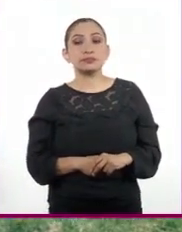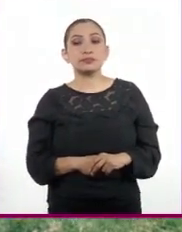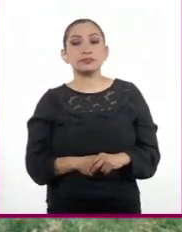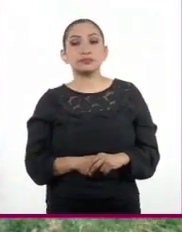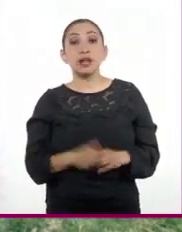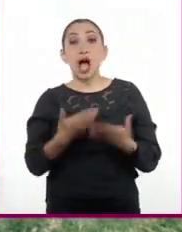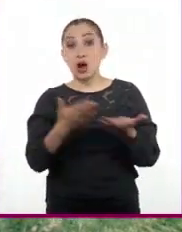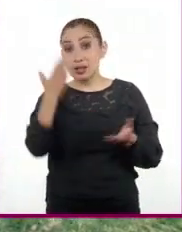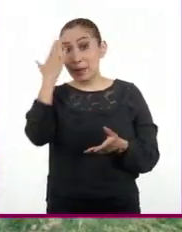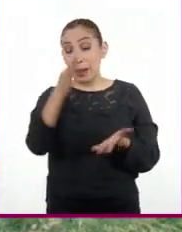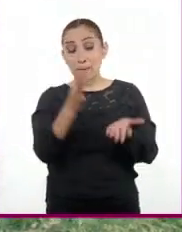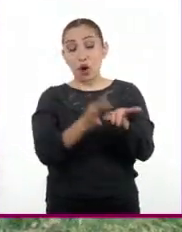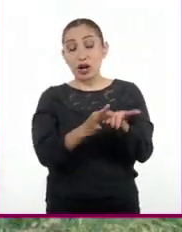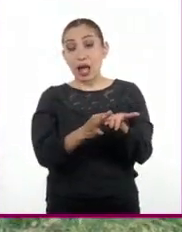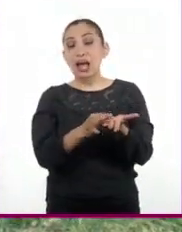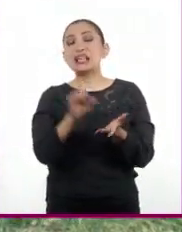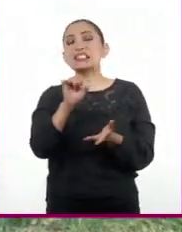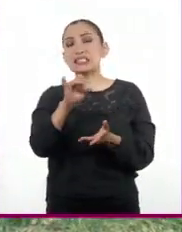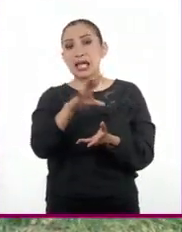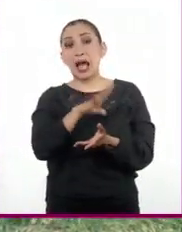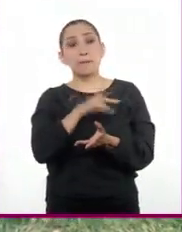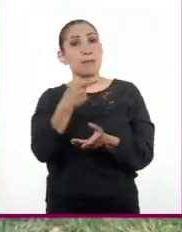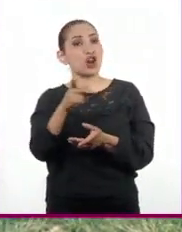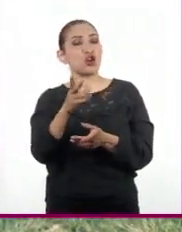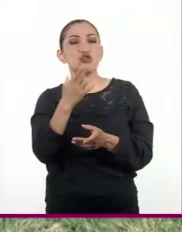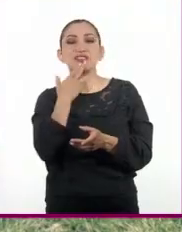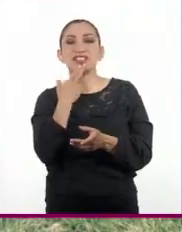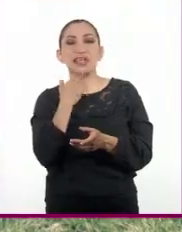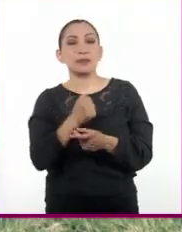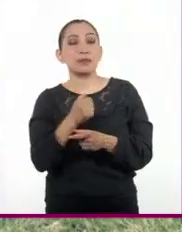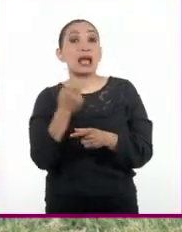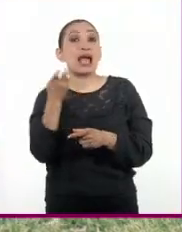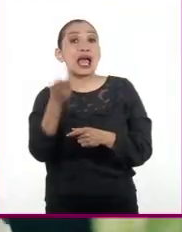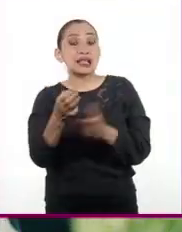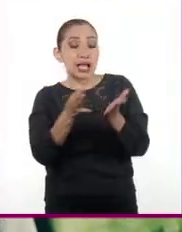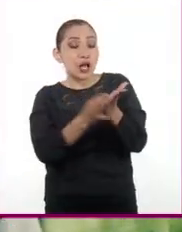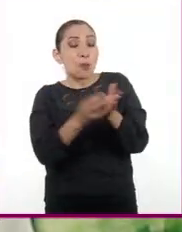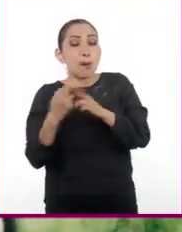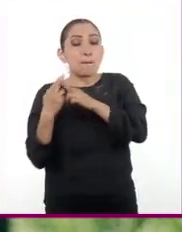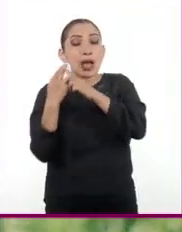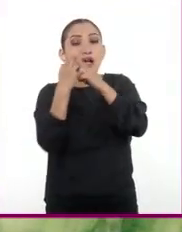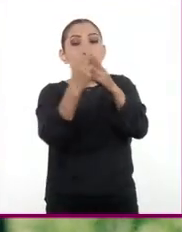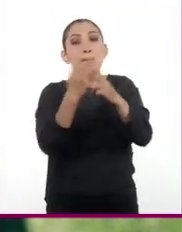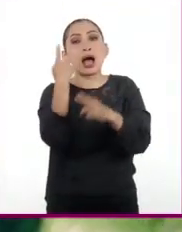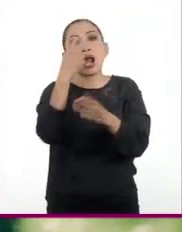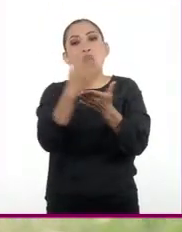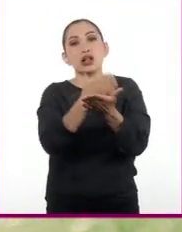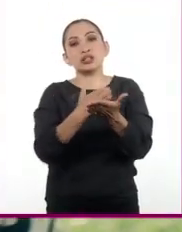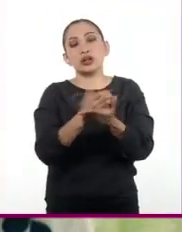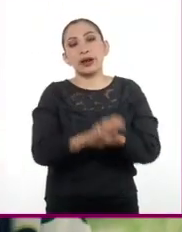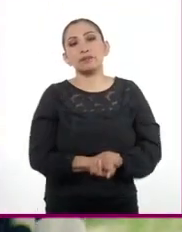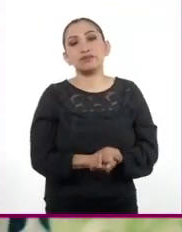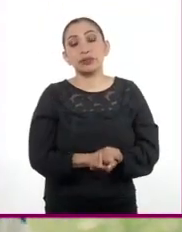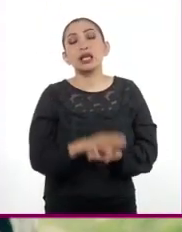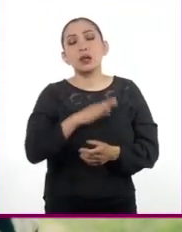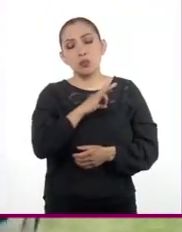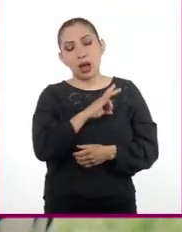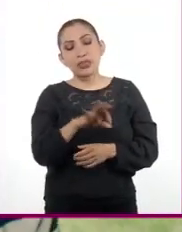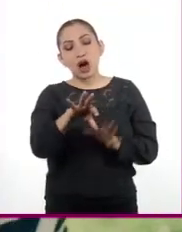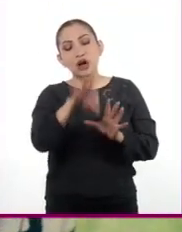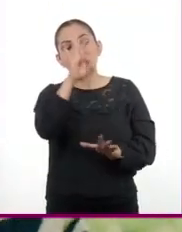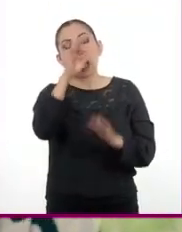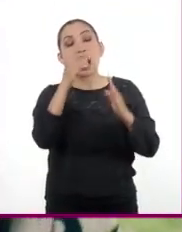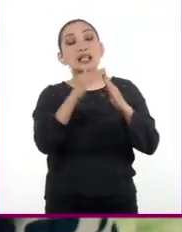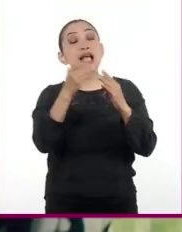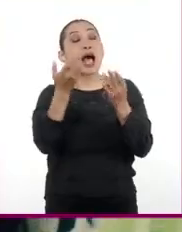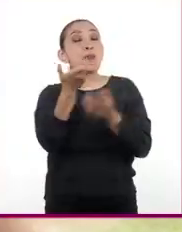Bueno, ahora sabemos que la moneda sí existe, pero no estará en circulación, pues es una edición conmemorativa para coleccionar. Y estará disponible en la Casa de